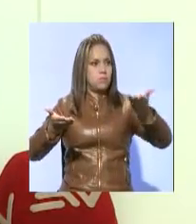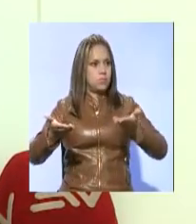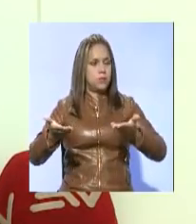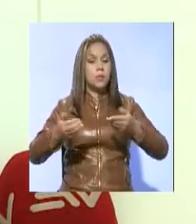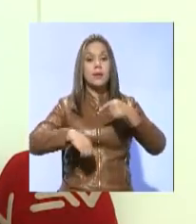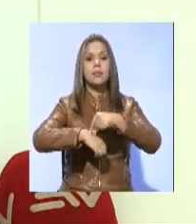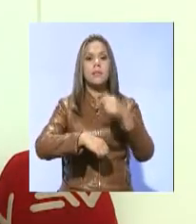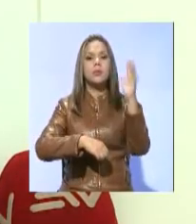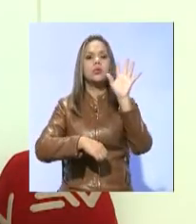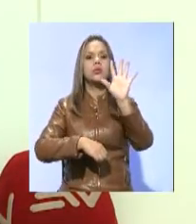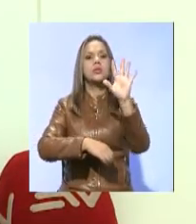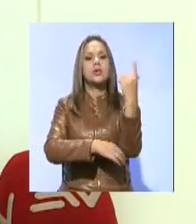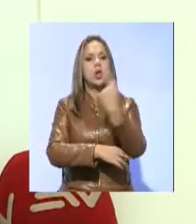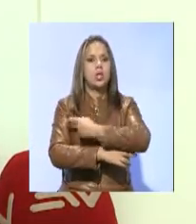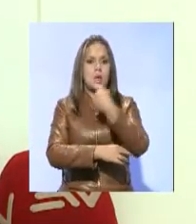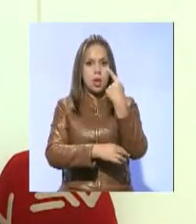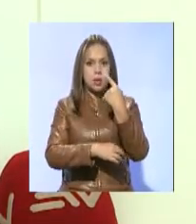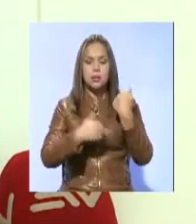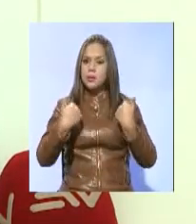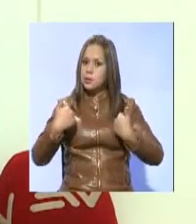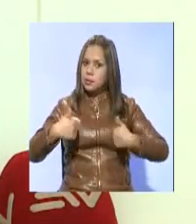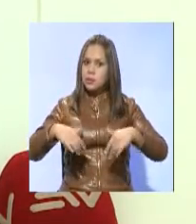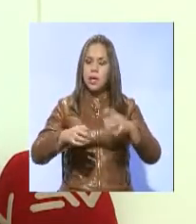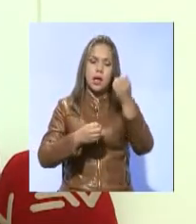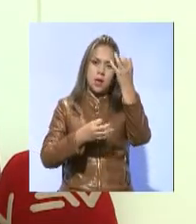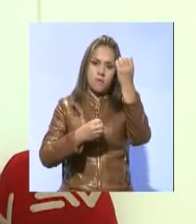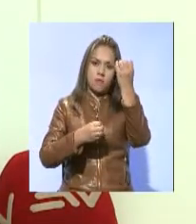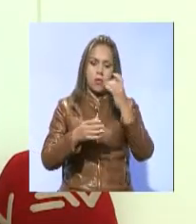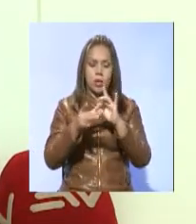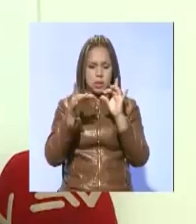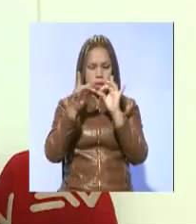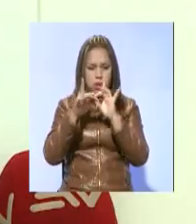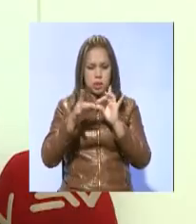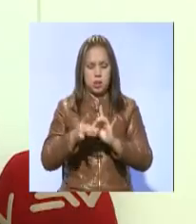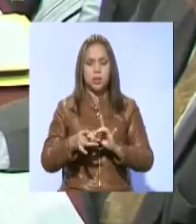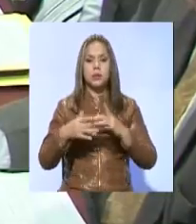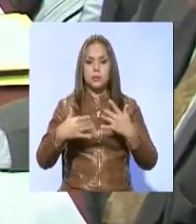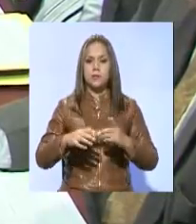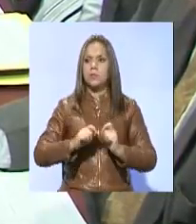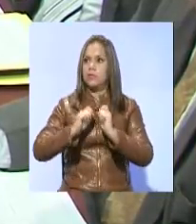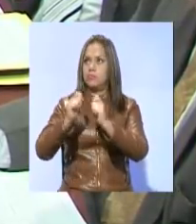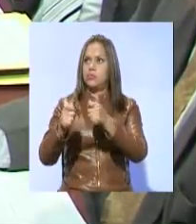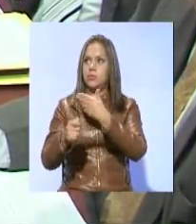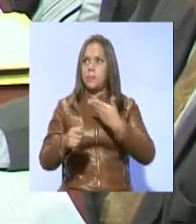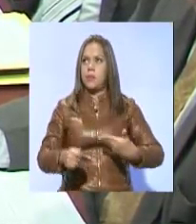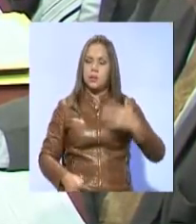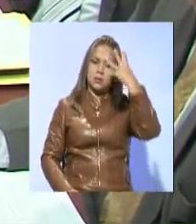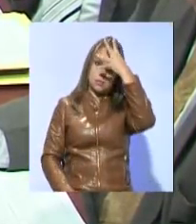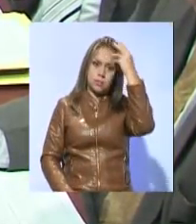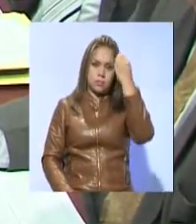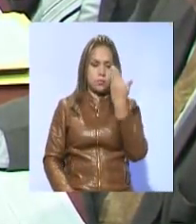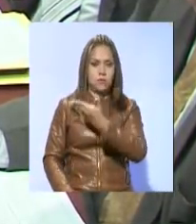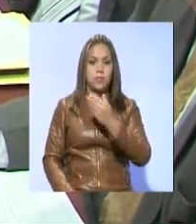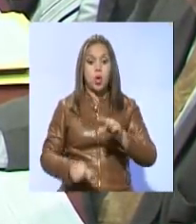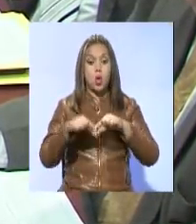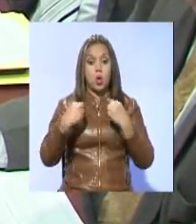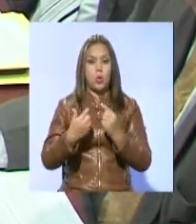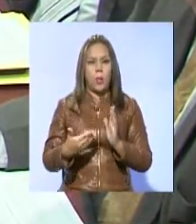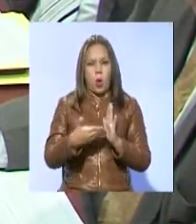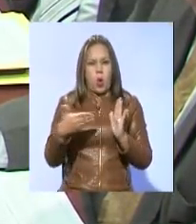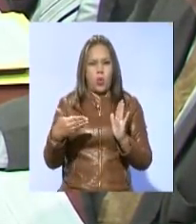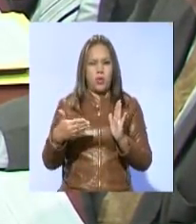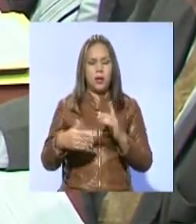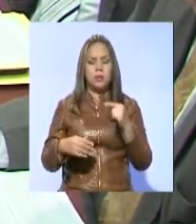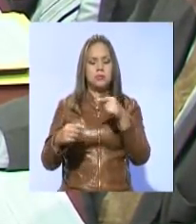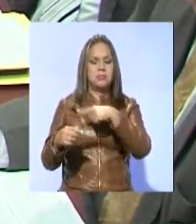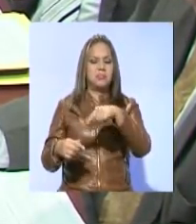elaborar lo que sería el informe para presentarlo al presidente de la Asamblea Nacional. Pero en la oposición se argumenta que la reunión